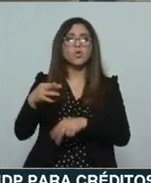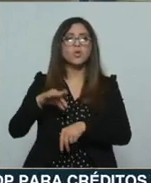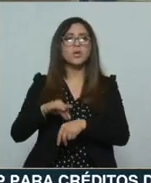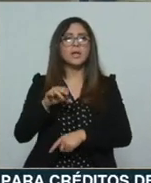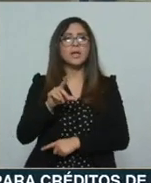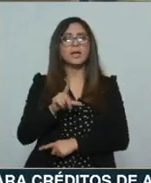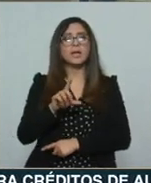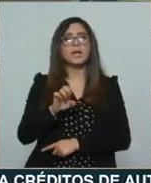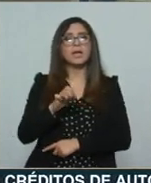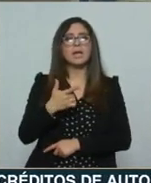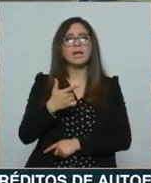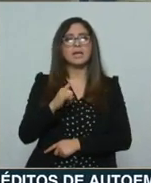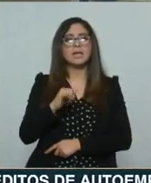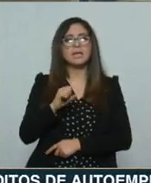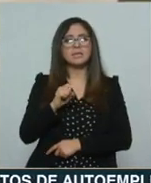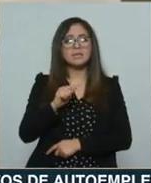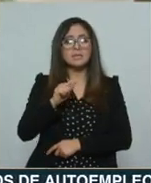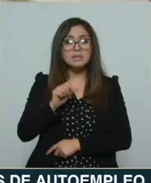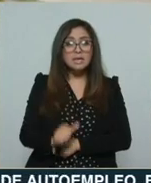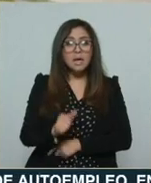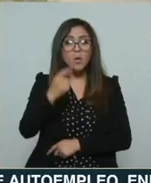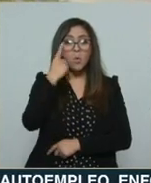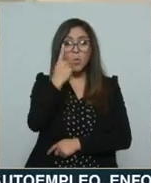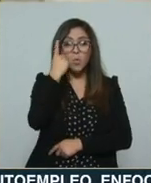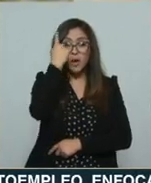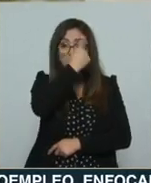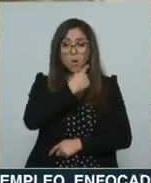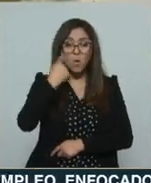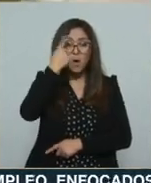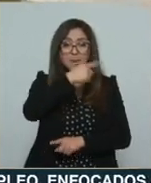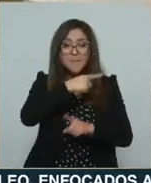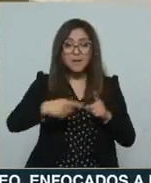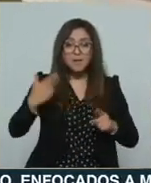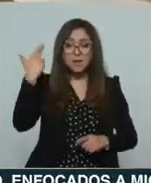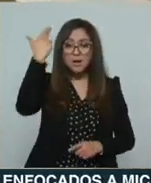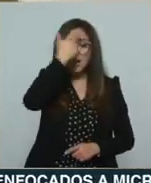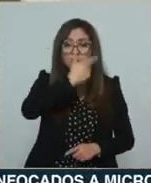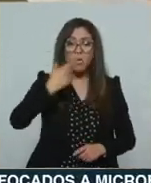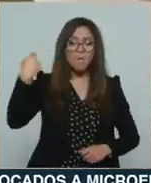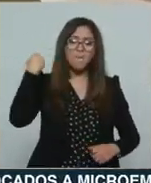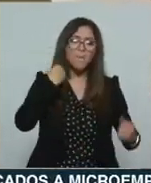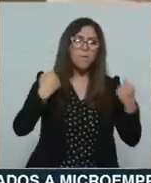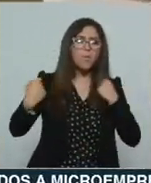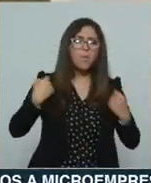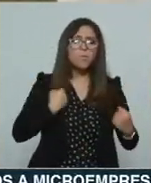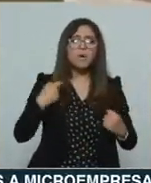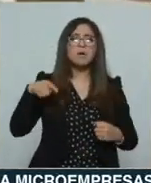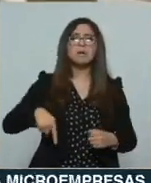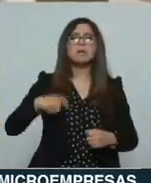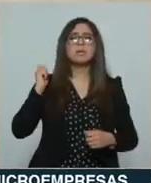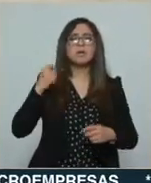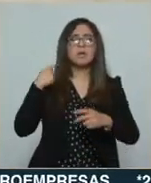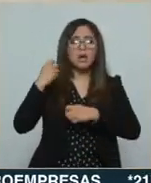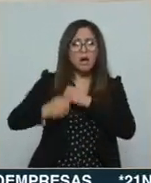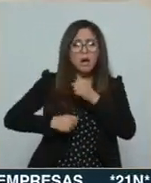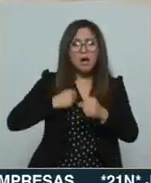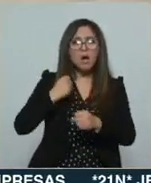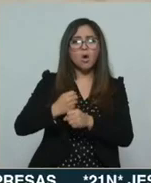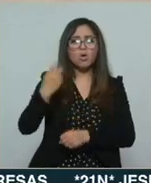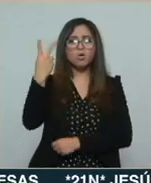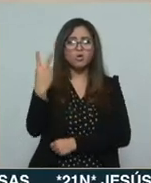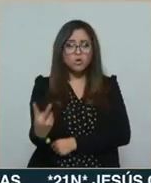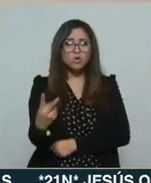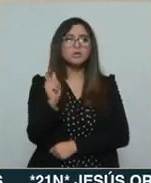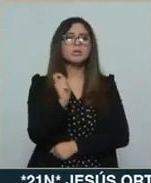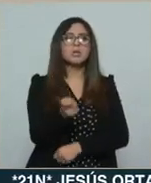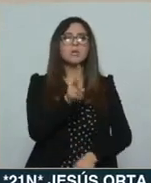tardó 1 hora y media en contabilizar los golpes. Esta mujer sufrió violencia durante 7 años con 2 de sus exparejas. El vivir